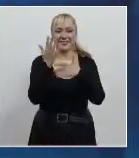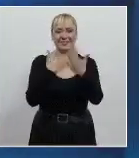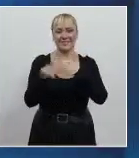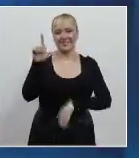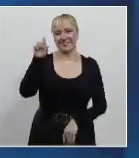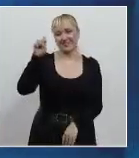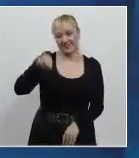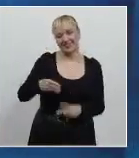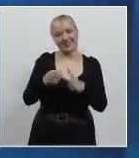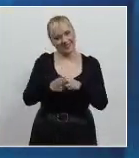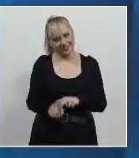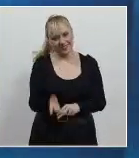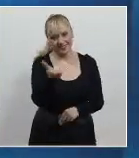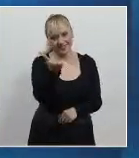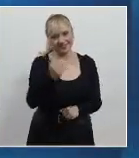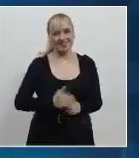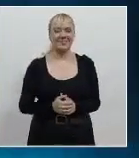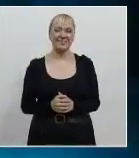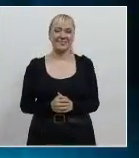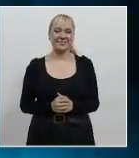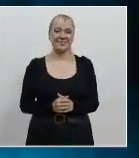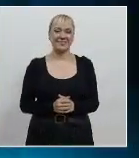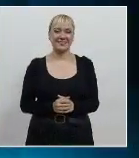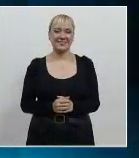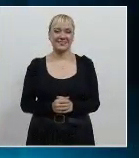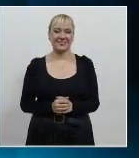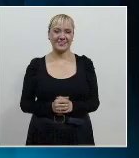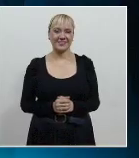mexicana. Así comenzamos.